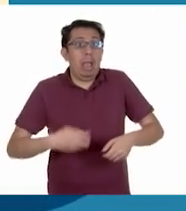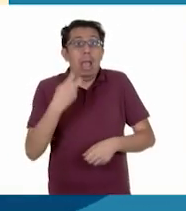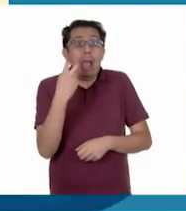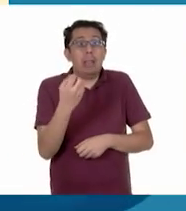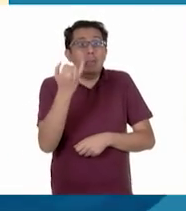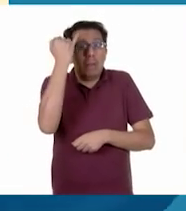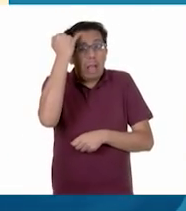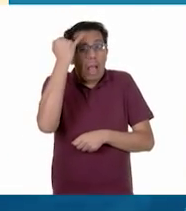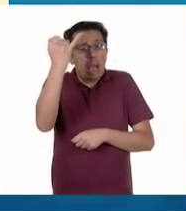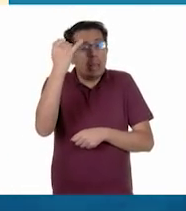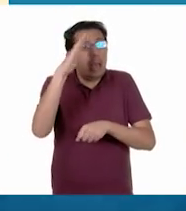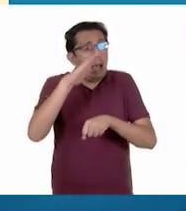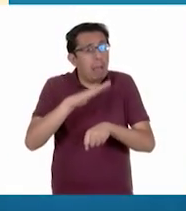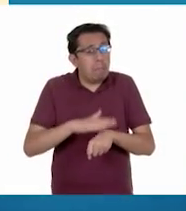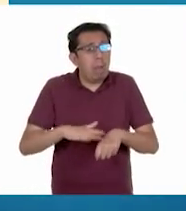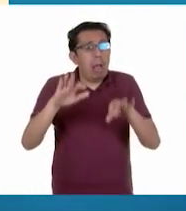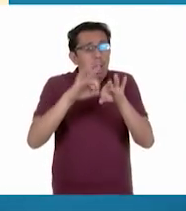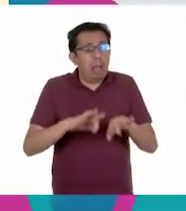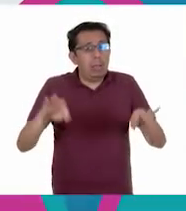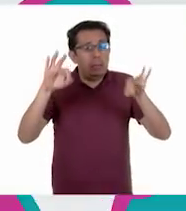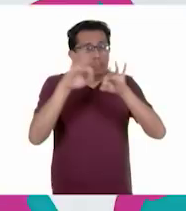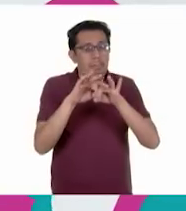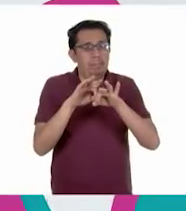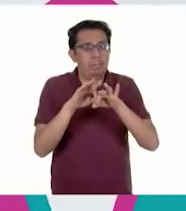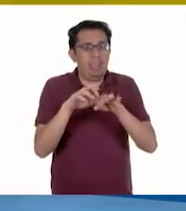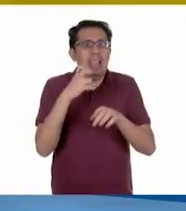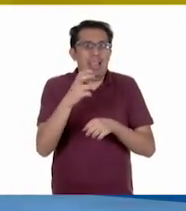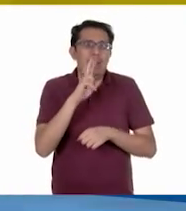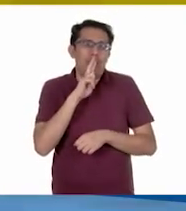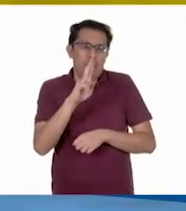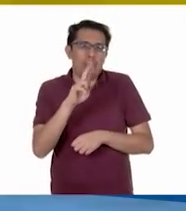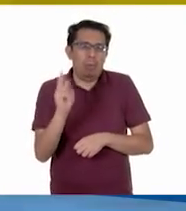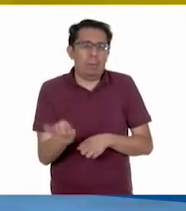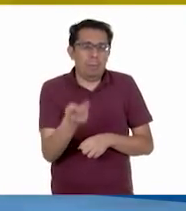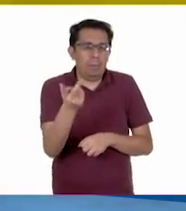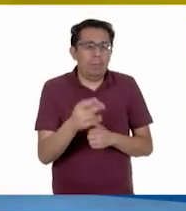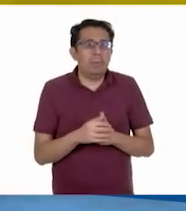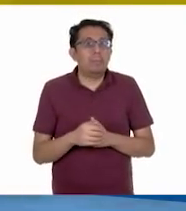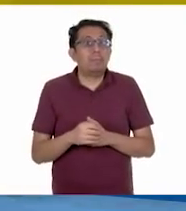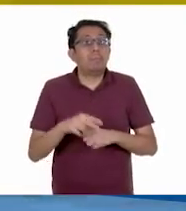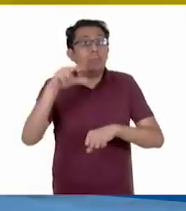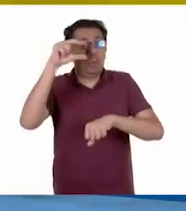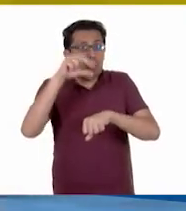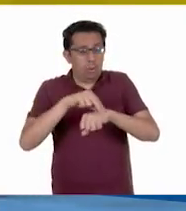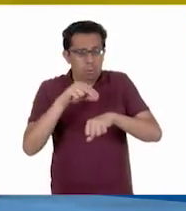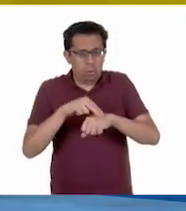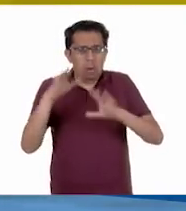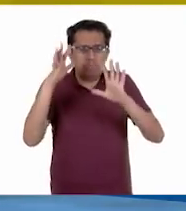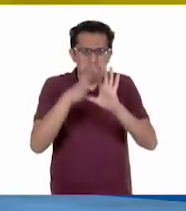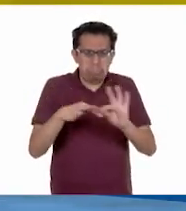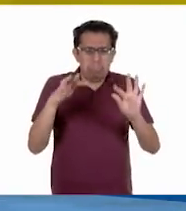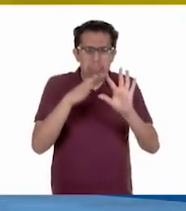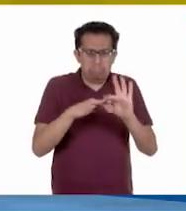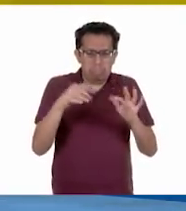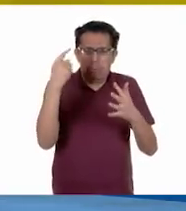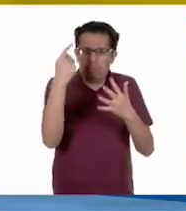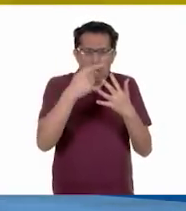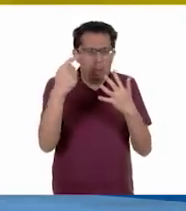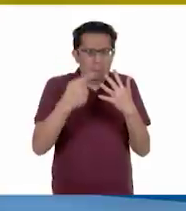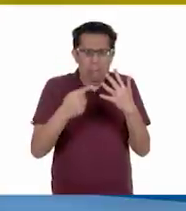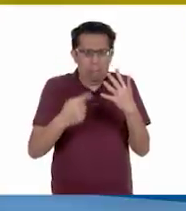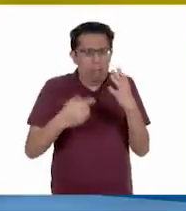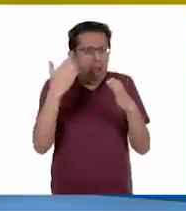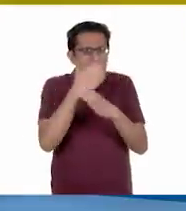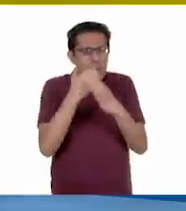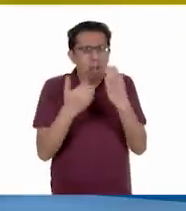clave que responde a la pregunta que le hizo Jessica. Y aunque la doctora dijo muchas más cosas, como podemos ver en el